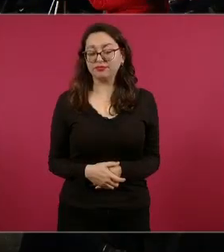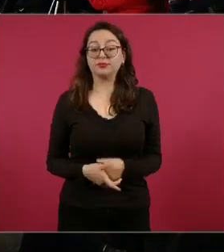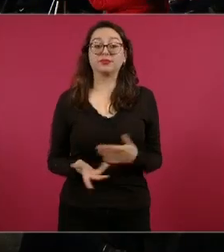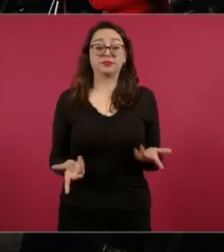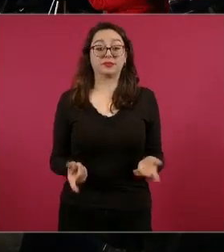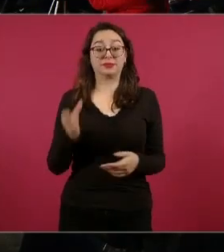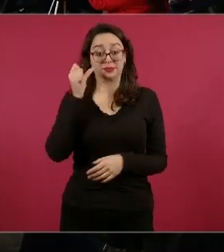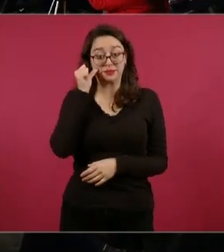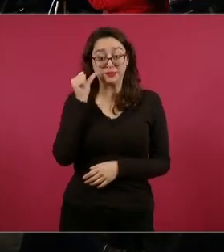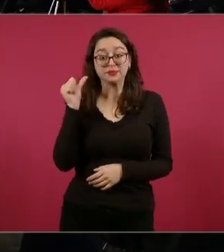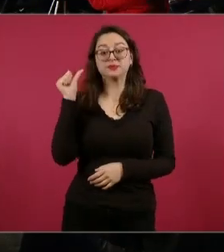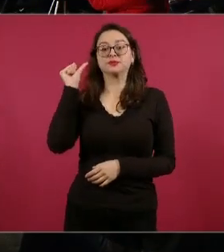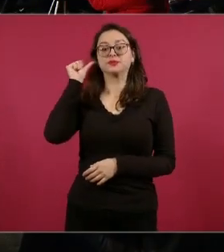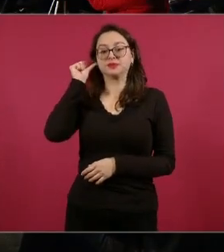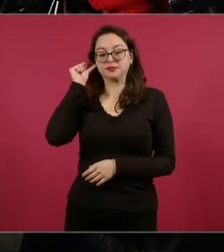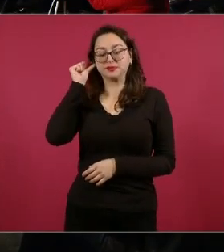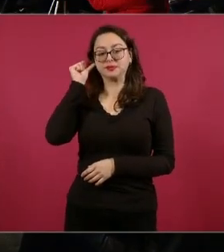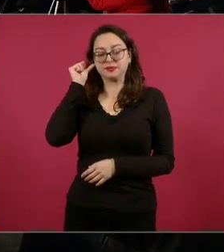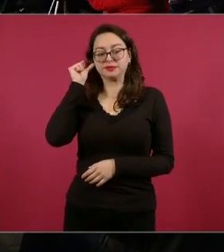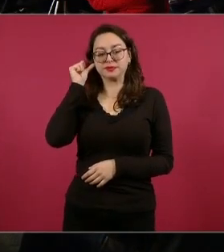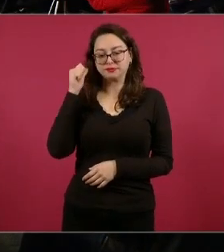surgió un